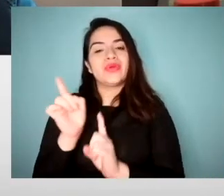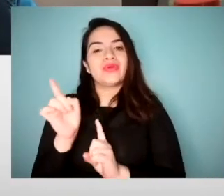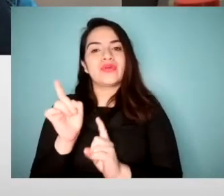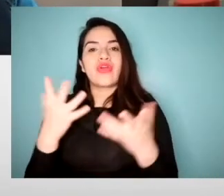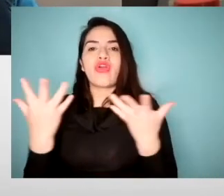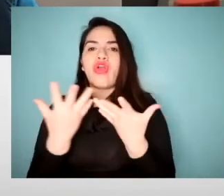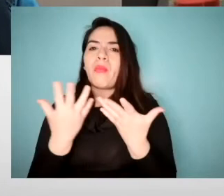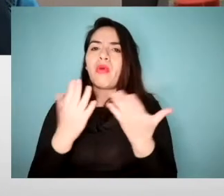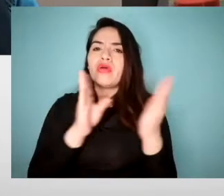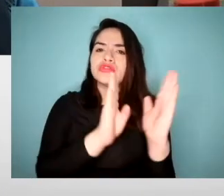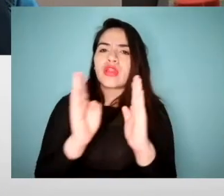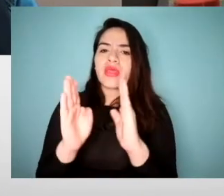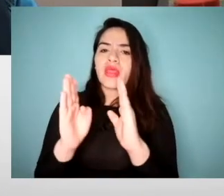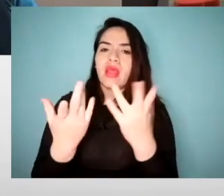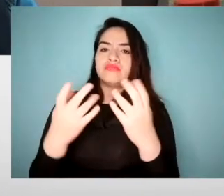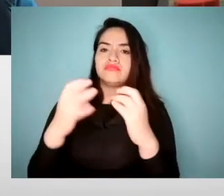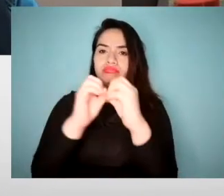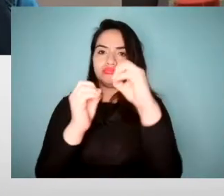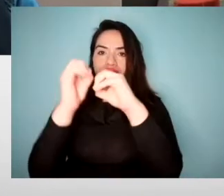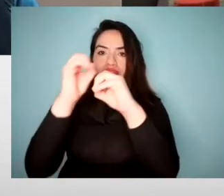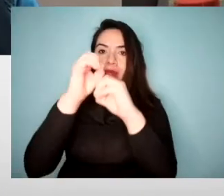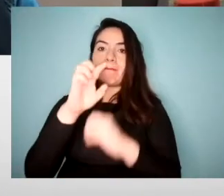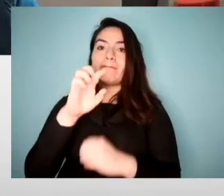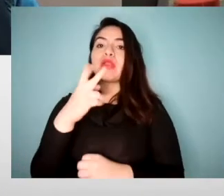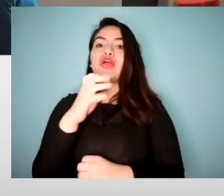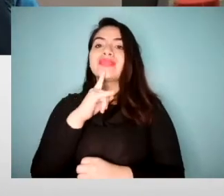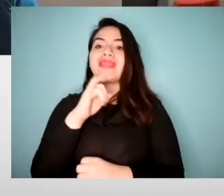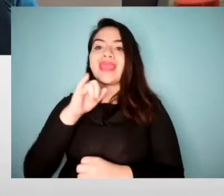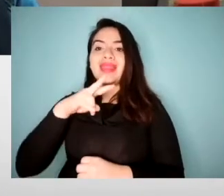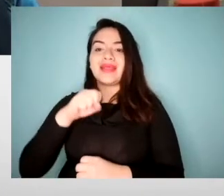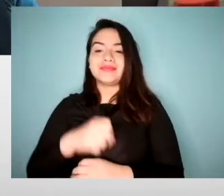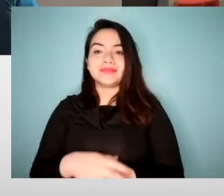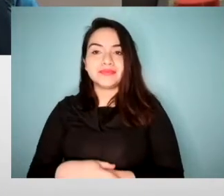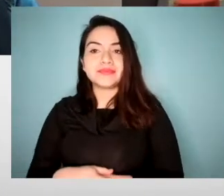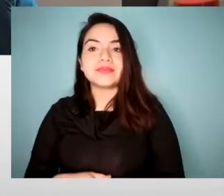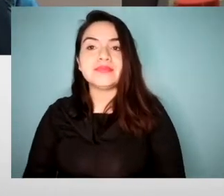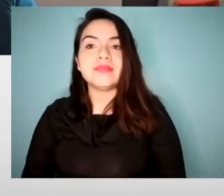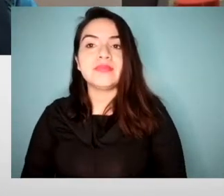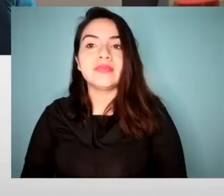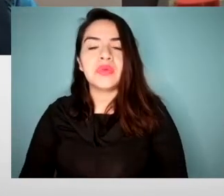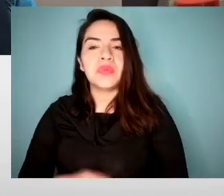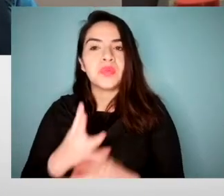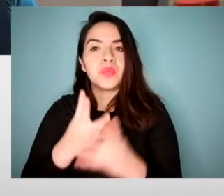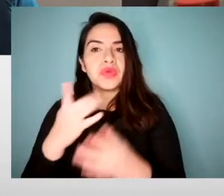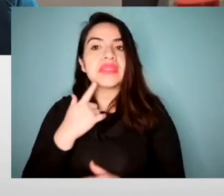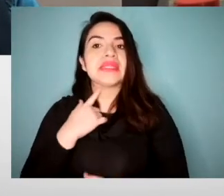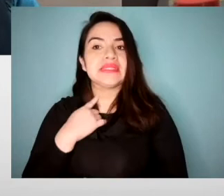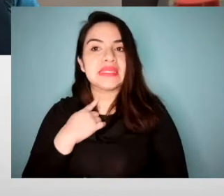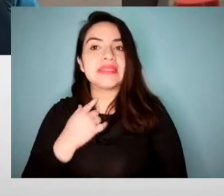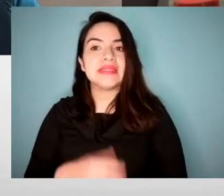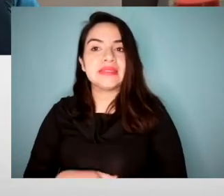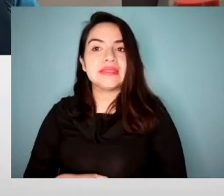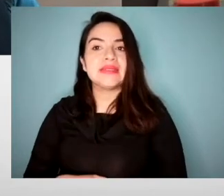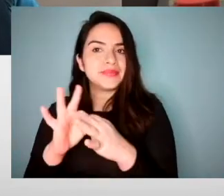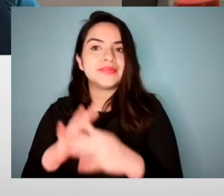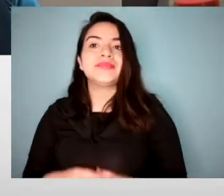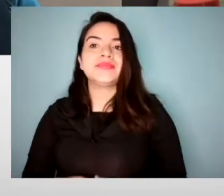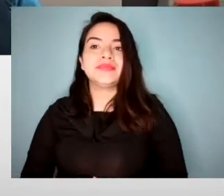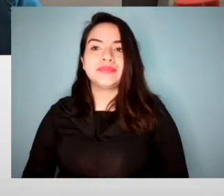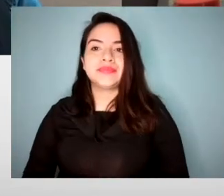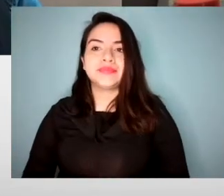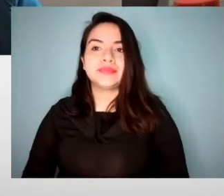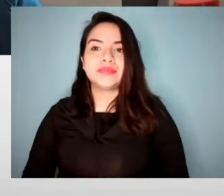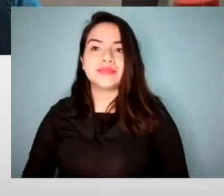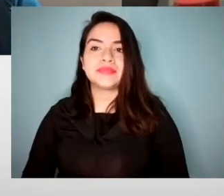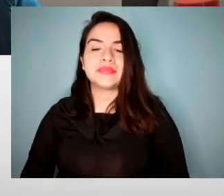las proteínas. Súper. Ese es un beneficio súper interesante que proviene de todo esto. ¿Cuáles podrían